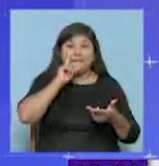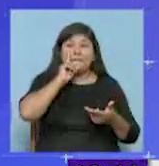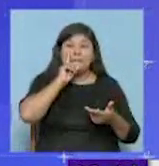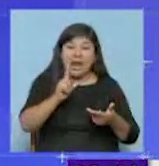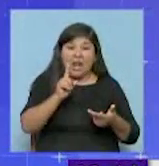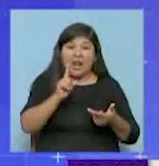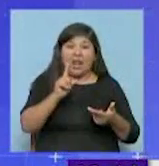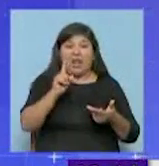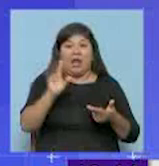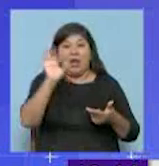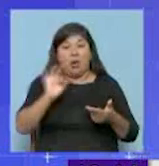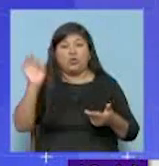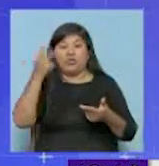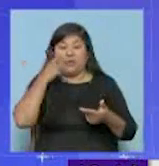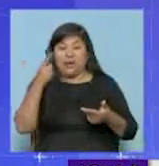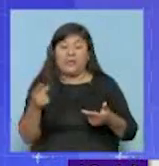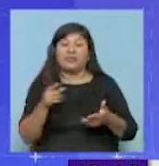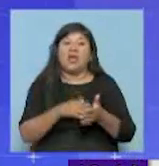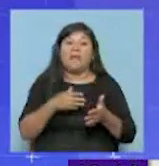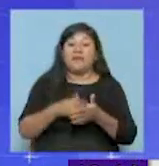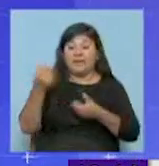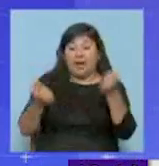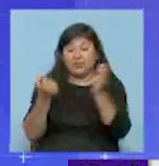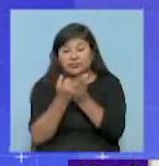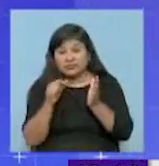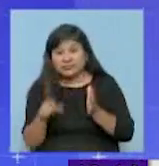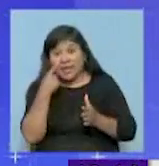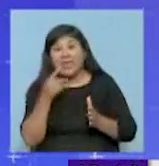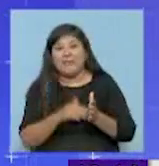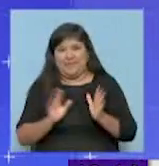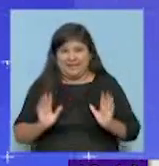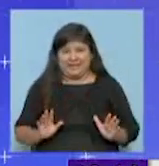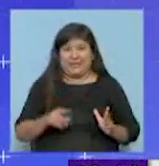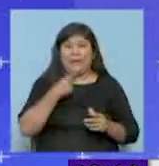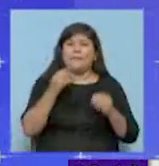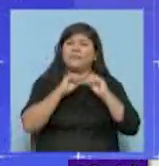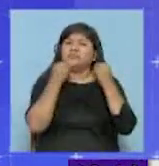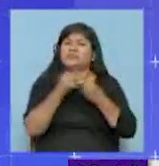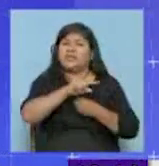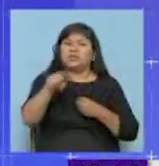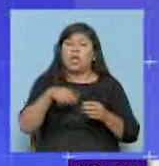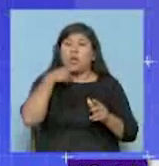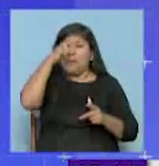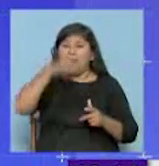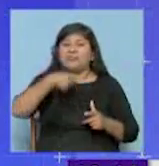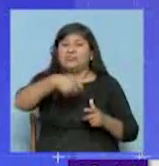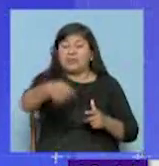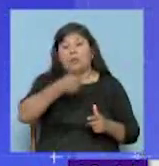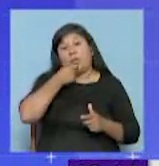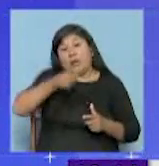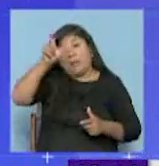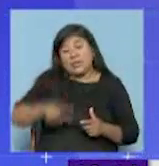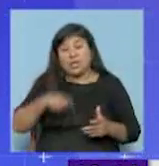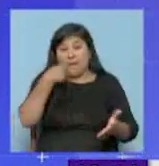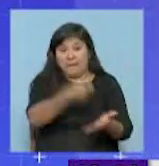pesos según el modelo del vehículo. ¿Qué pasa con las cuotas entonces? Un usuario que pagaba una cuota